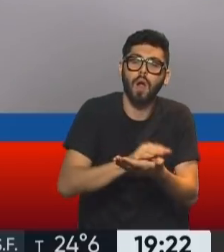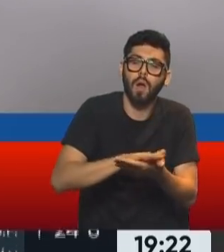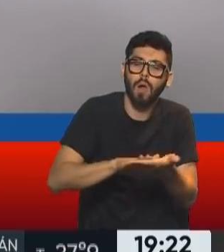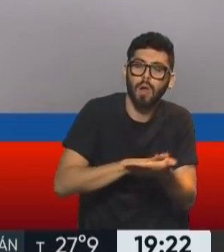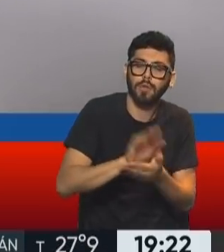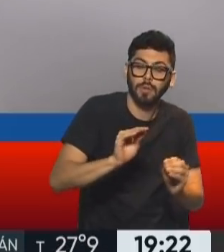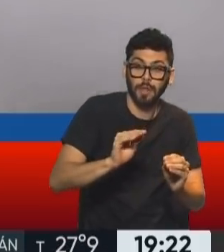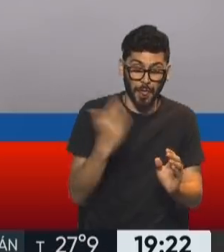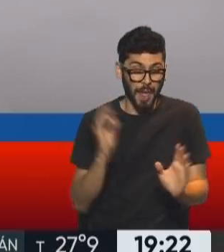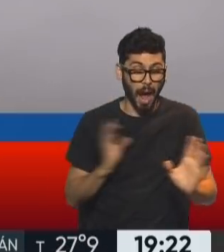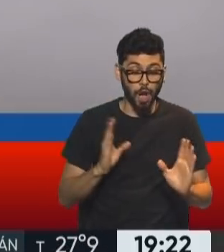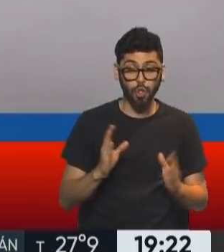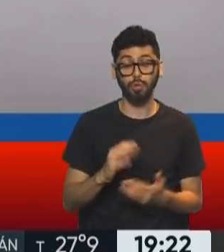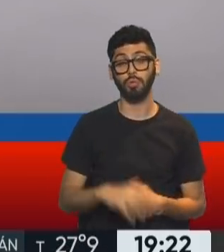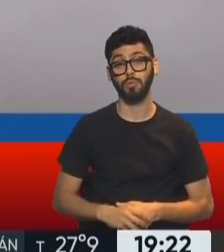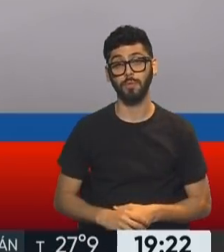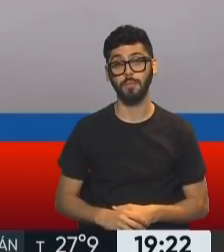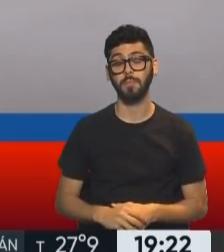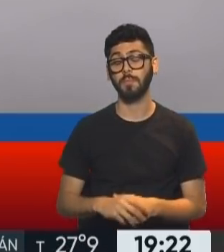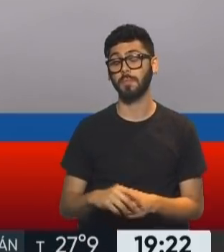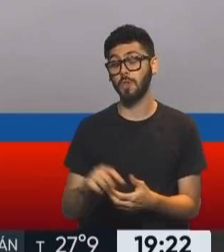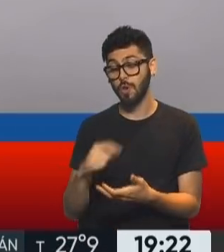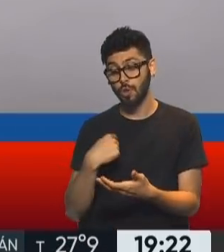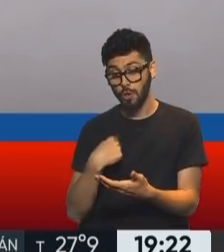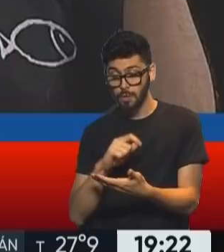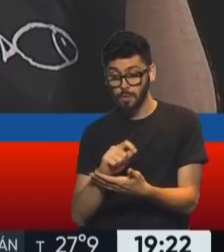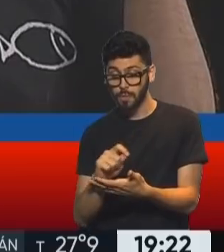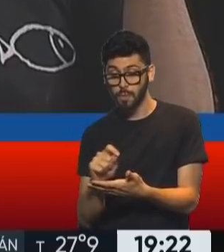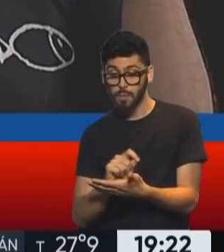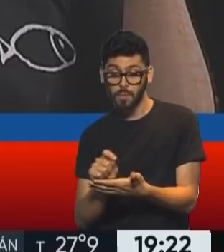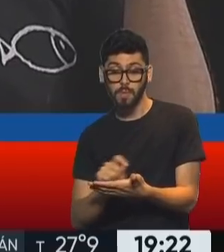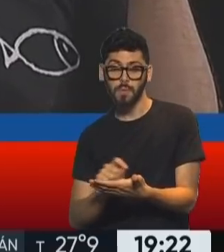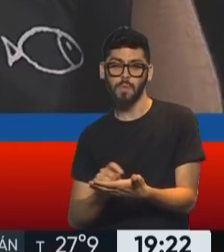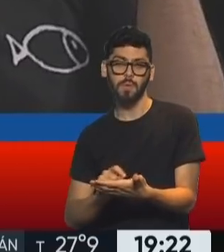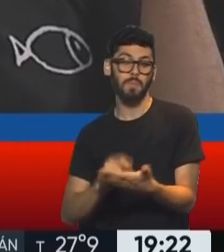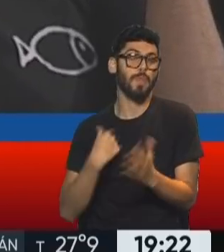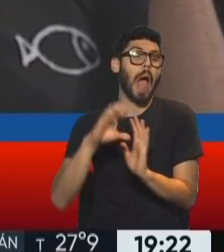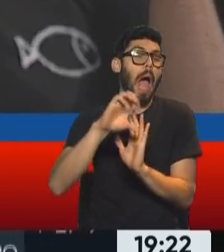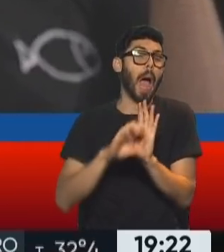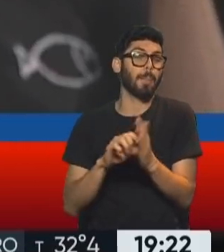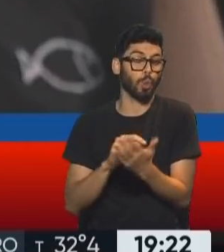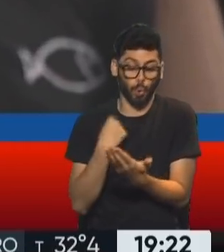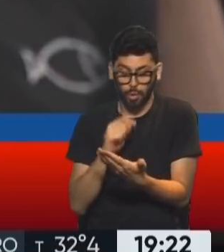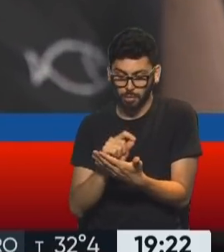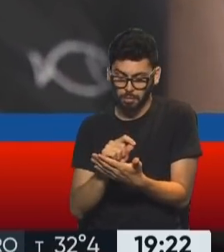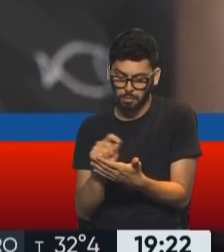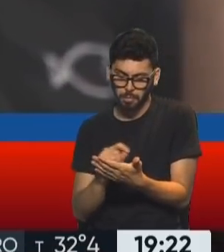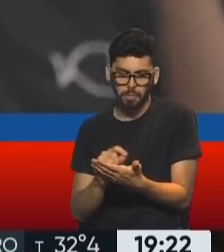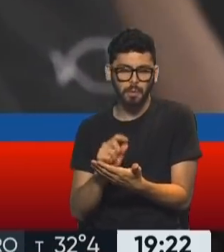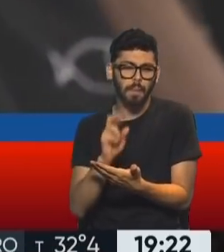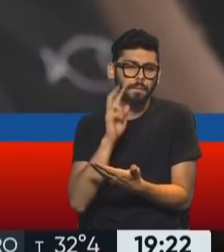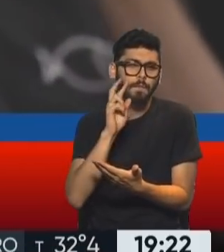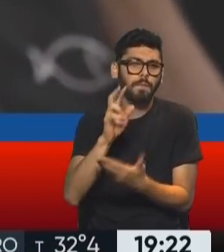Y dediqué gran parte del capítulo a ver cómo habían sido los gobiernos